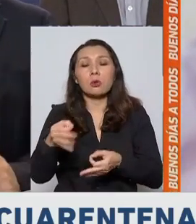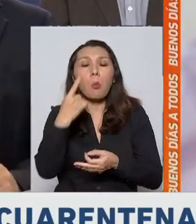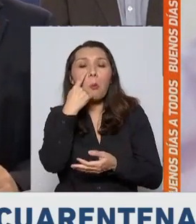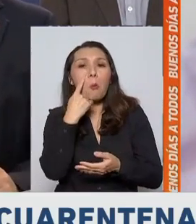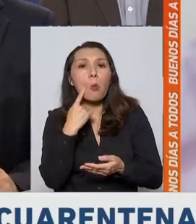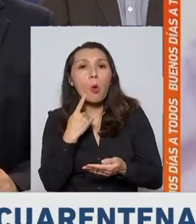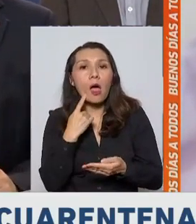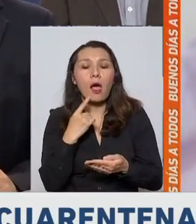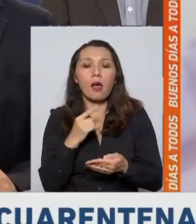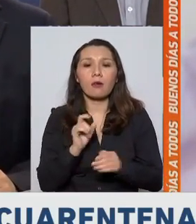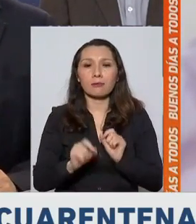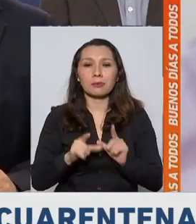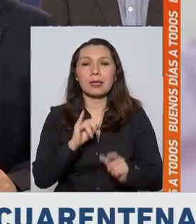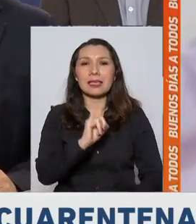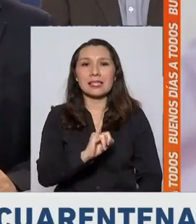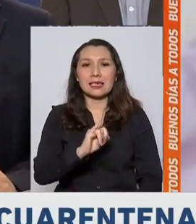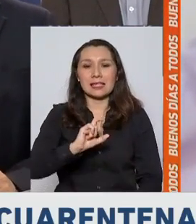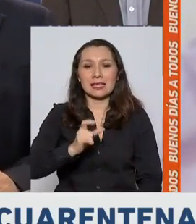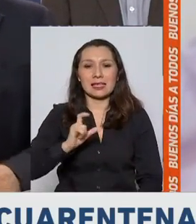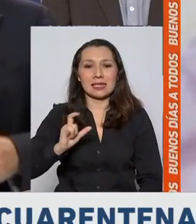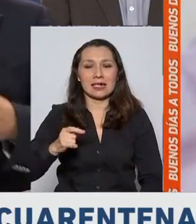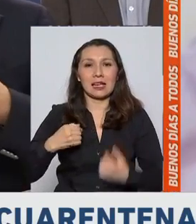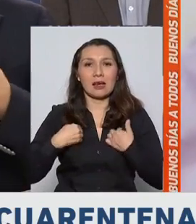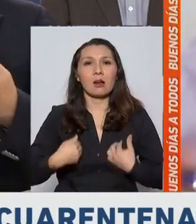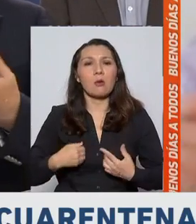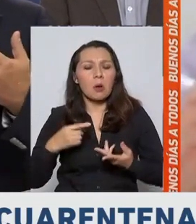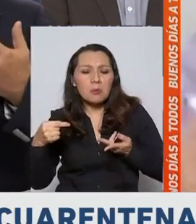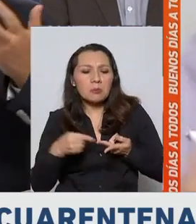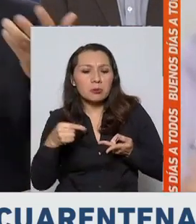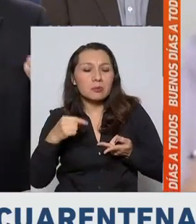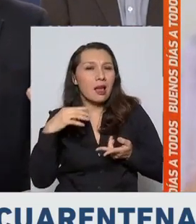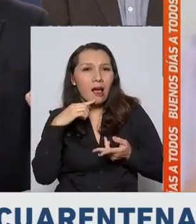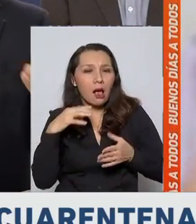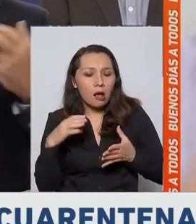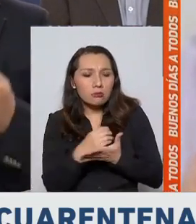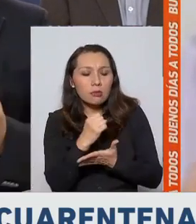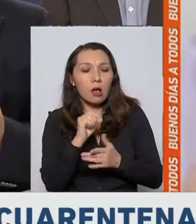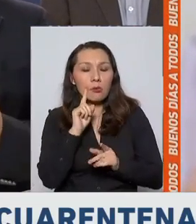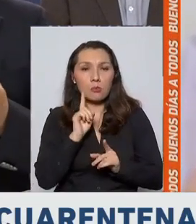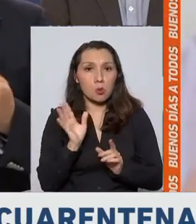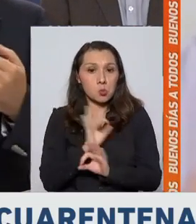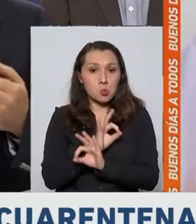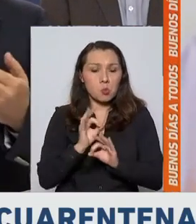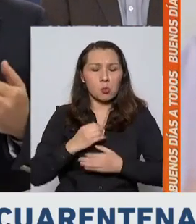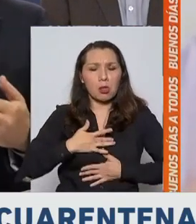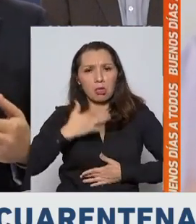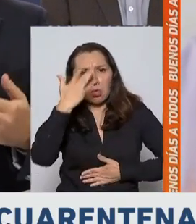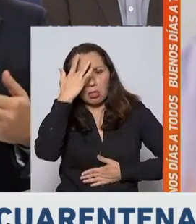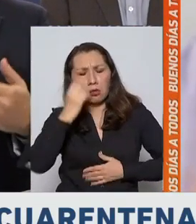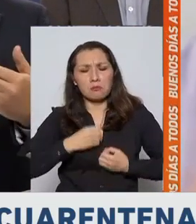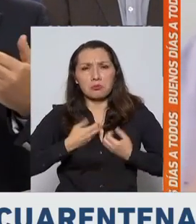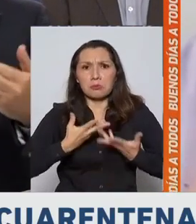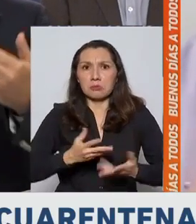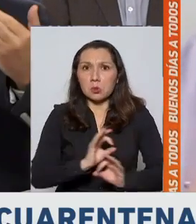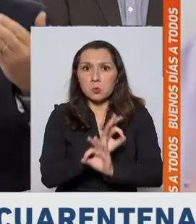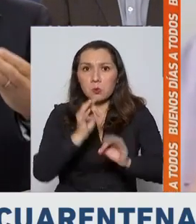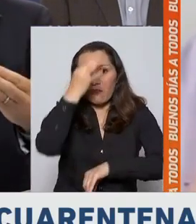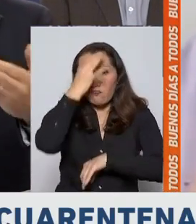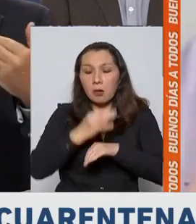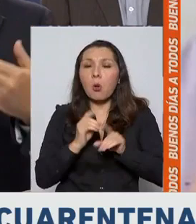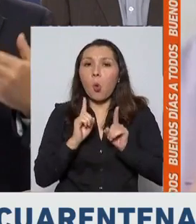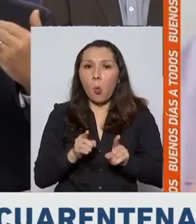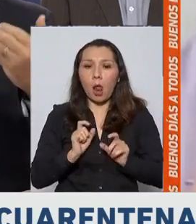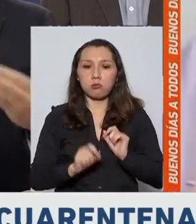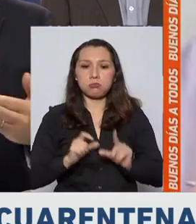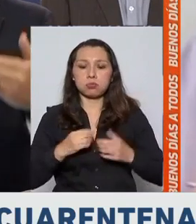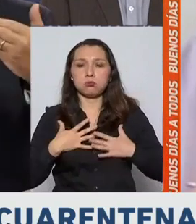testeo de inmunoglobulina G sepamos que incluso aunque no tuvieron síntomas de la enfermedad han sido capaces